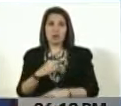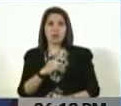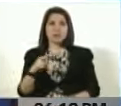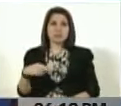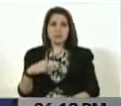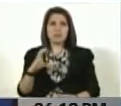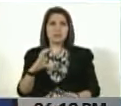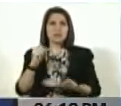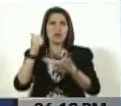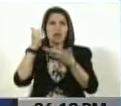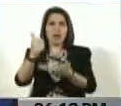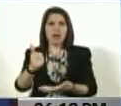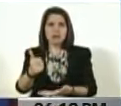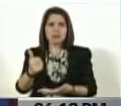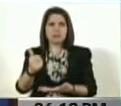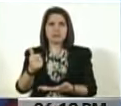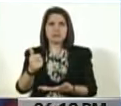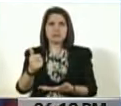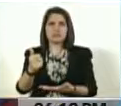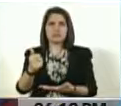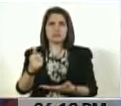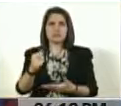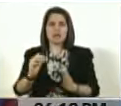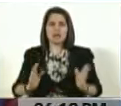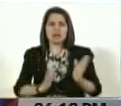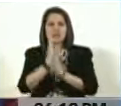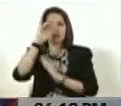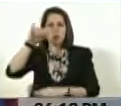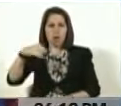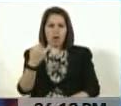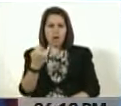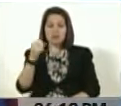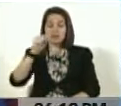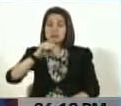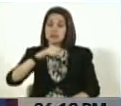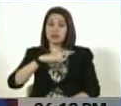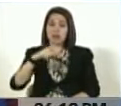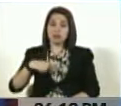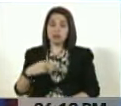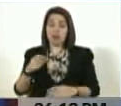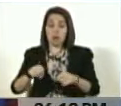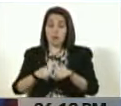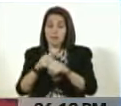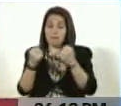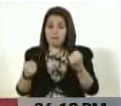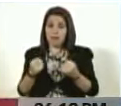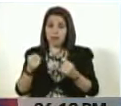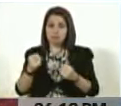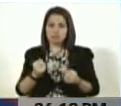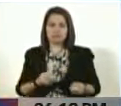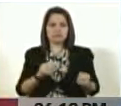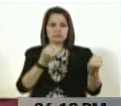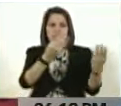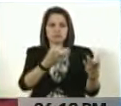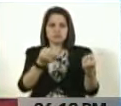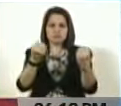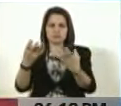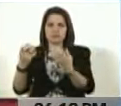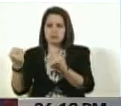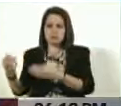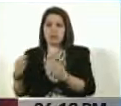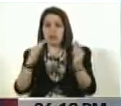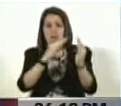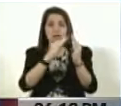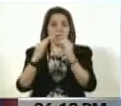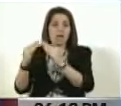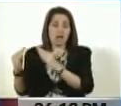el clan del arañero Edgar Monsalve de la parroquia San Juan. Sí, nosotros llevamos los panes, ¿verdad?, a la puerta de cada habitante en la